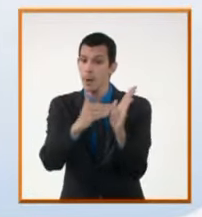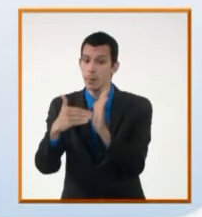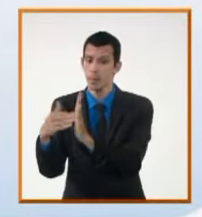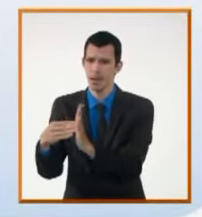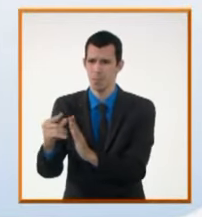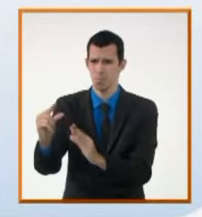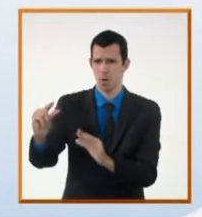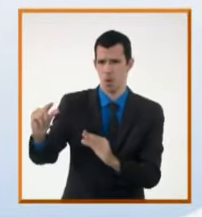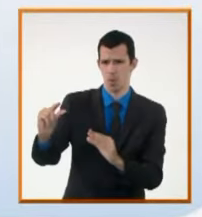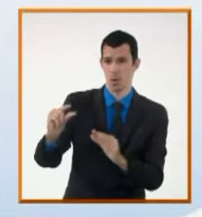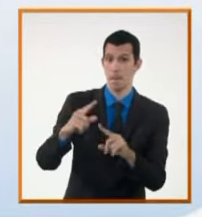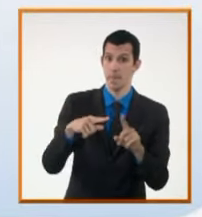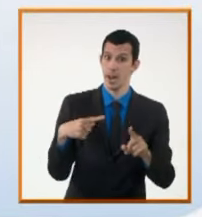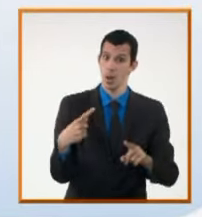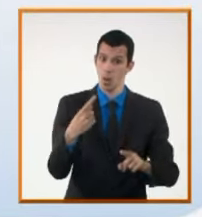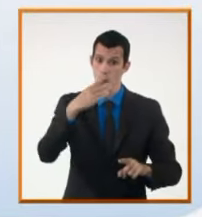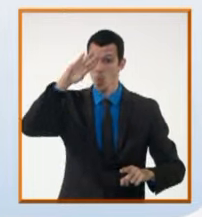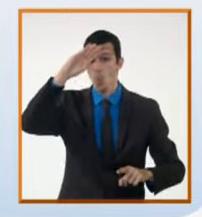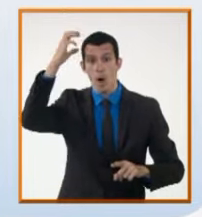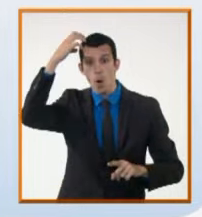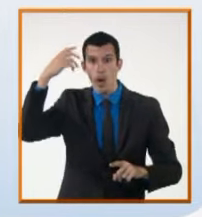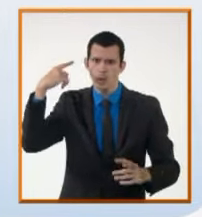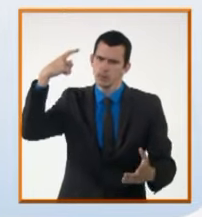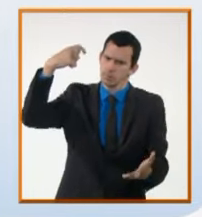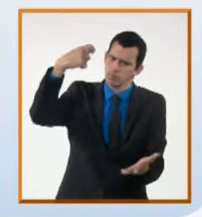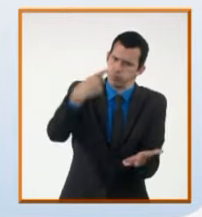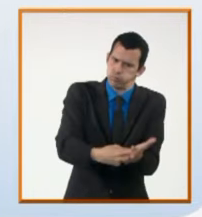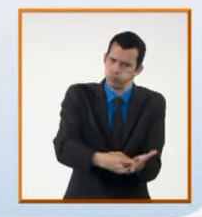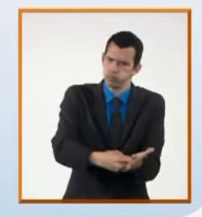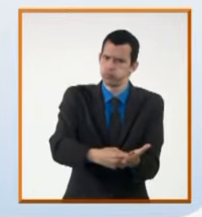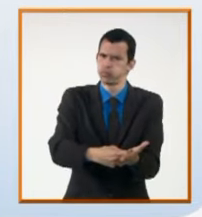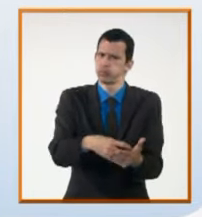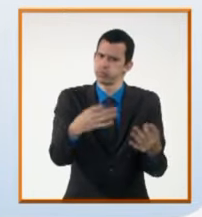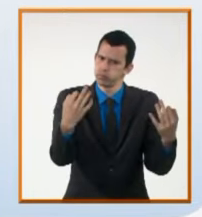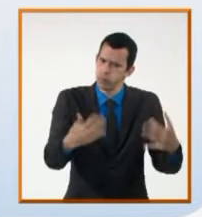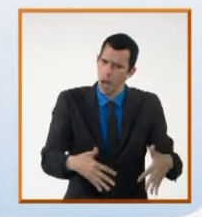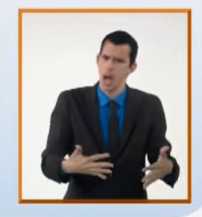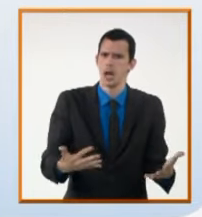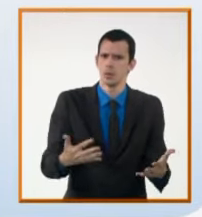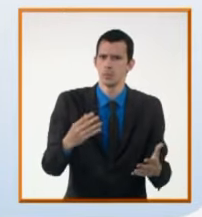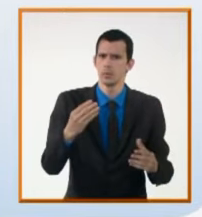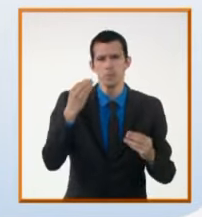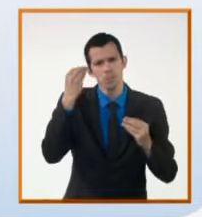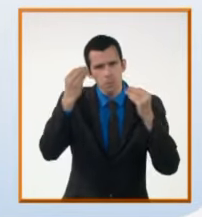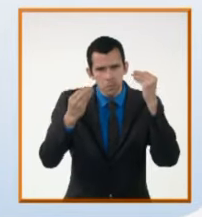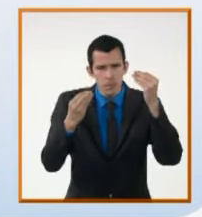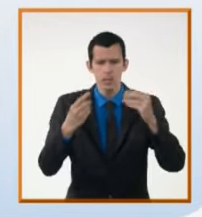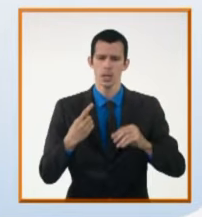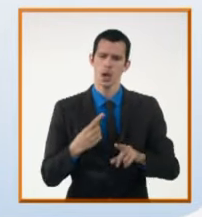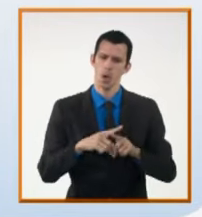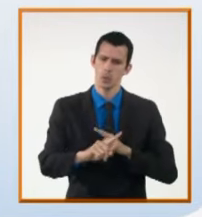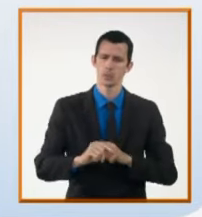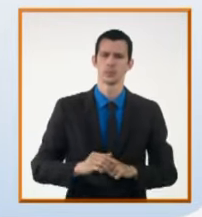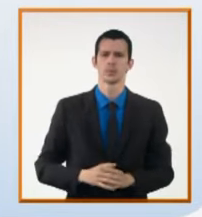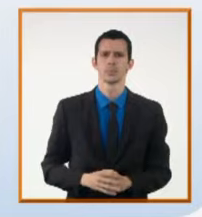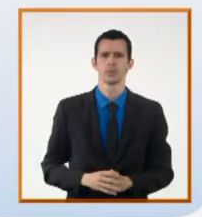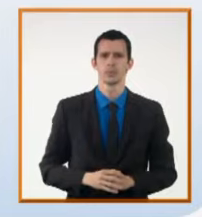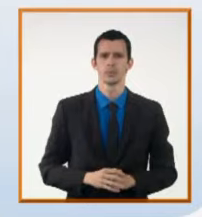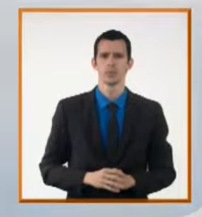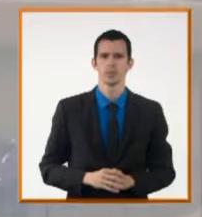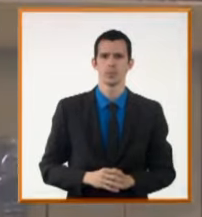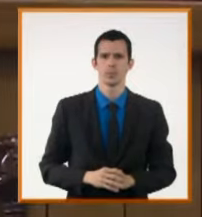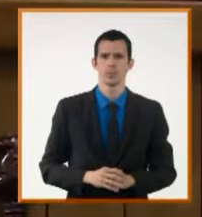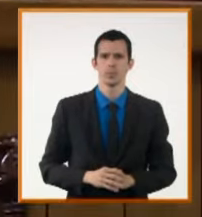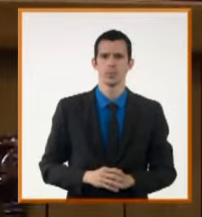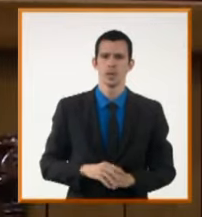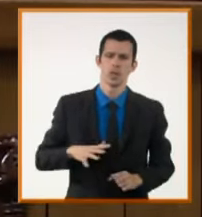no es la canasta básica normada, sino lo que normalmente necesita una persona para lograr que su salario al que debemos aspirar